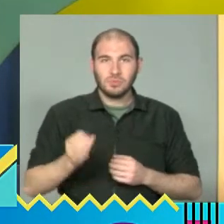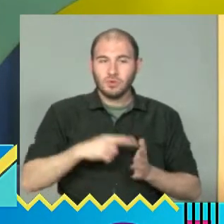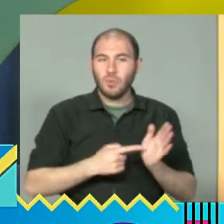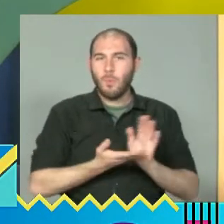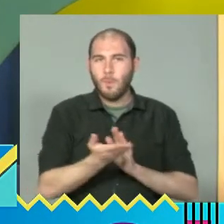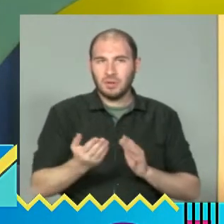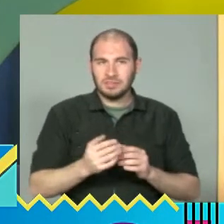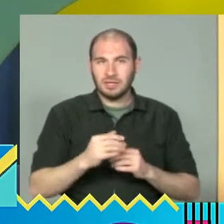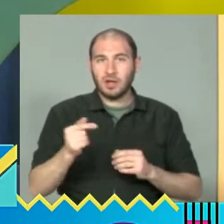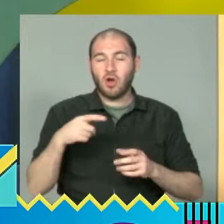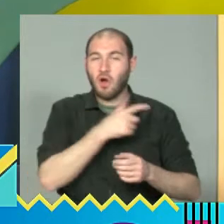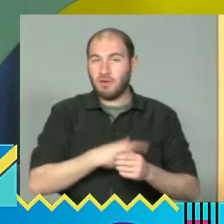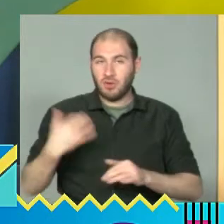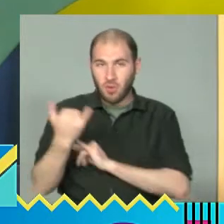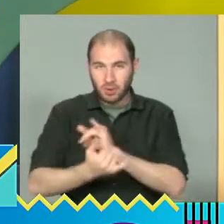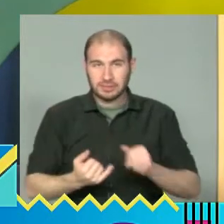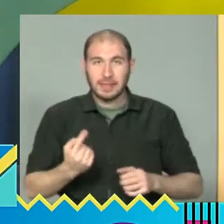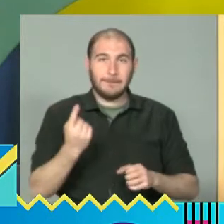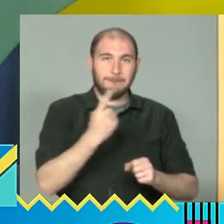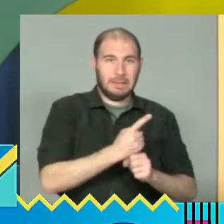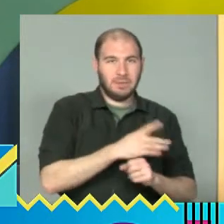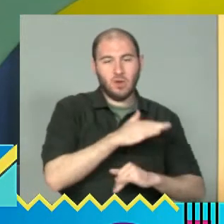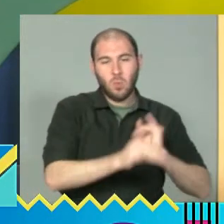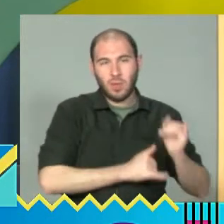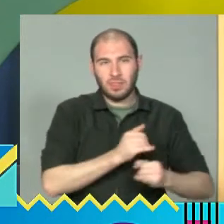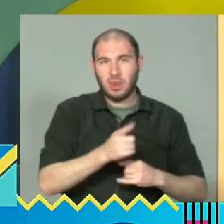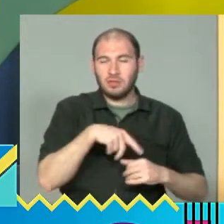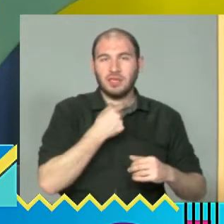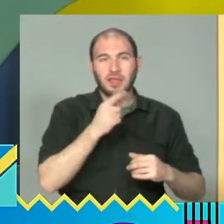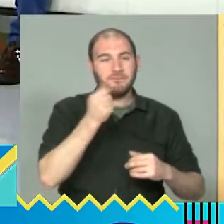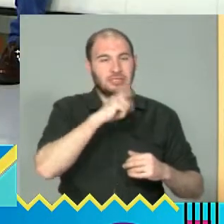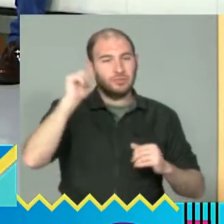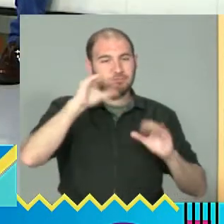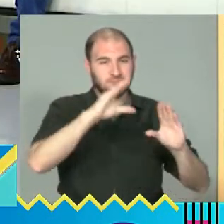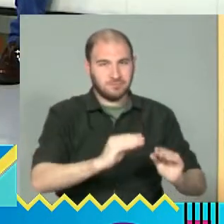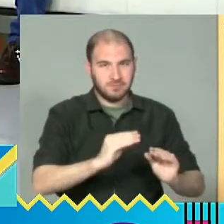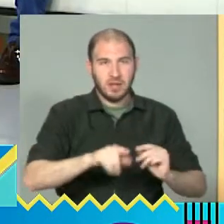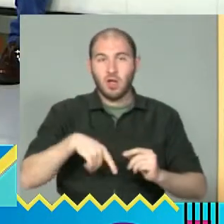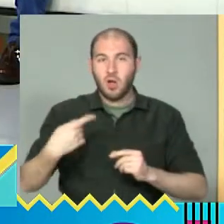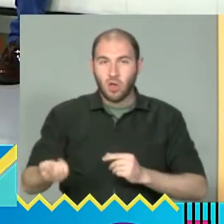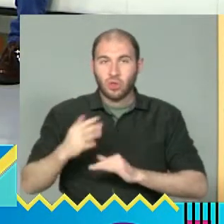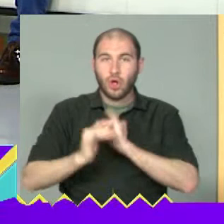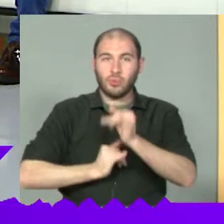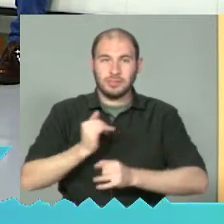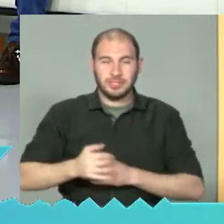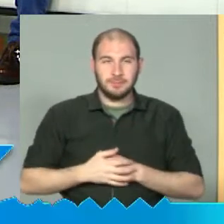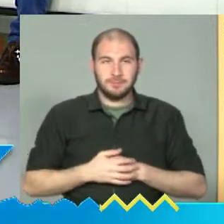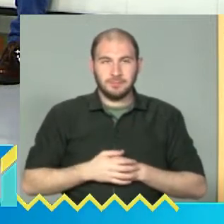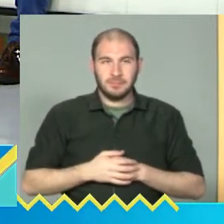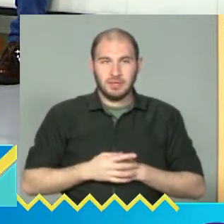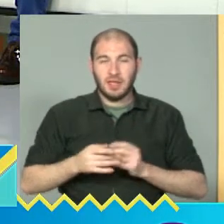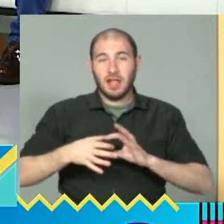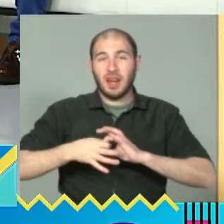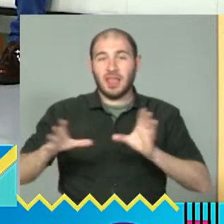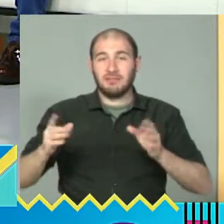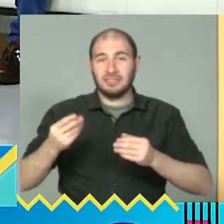señales contradictorias que da el gobierno. Digo, por un lado te dice queremos bajar la inflación y por otro lado